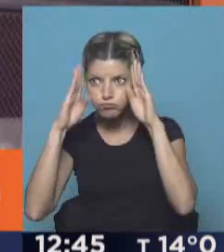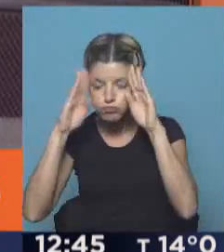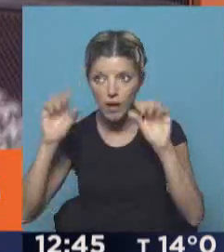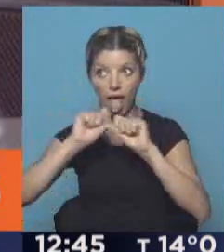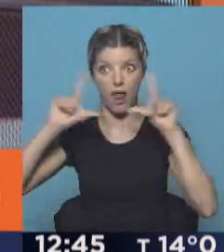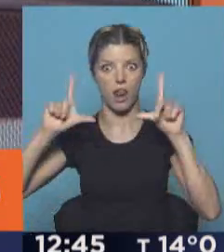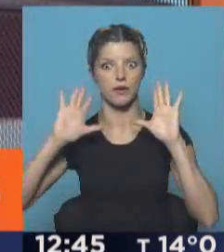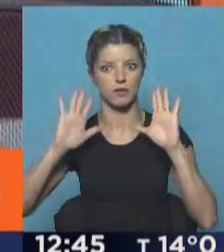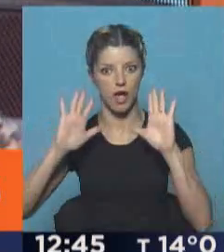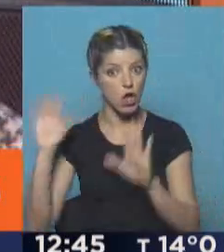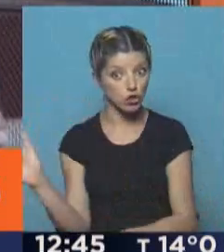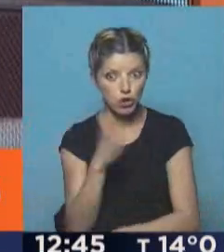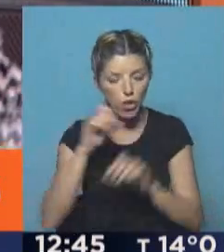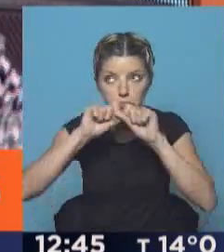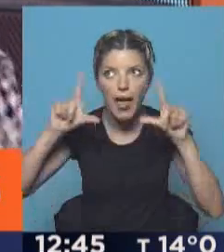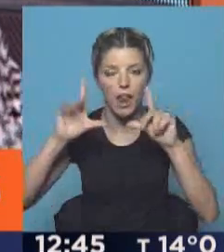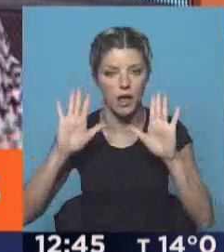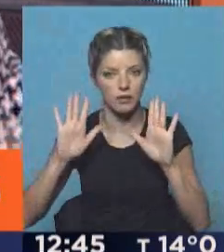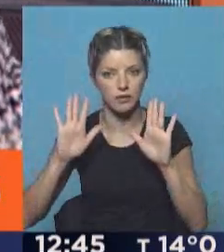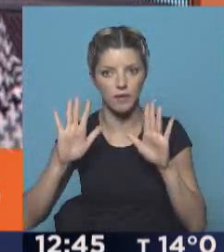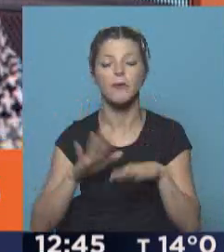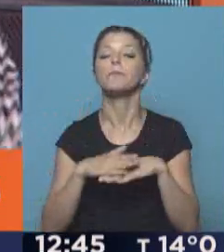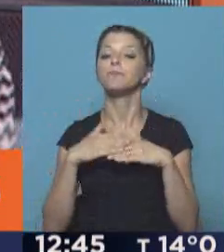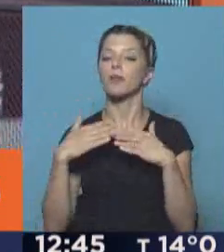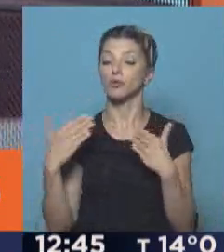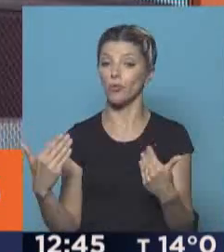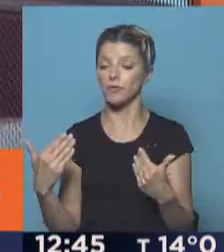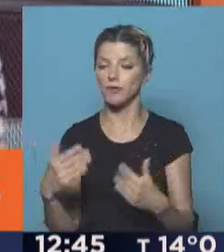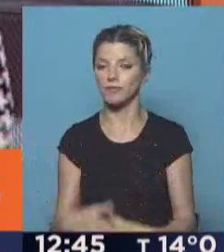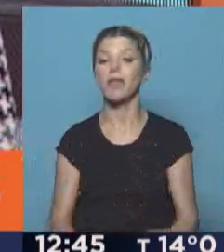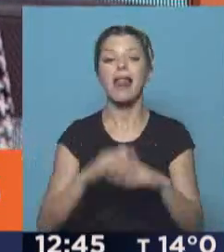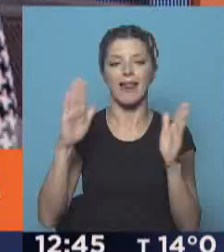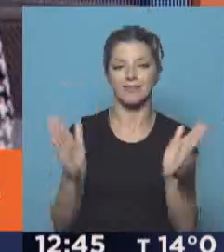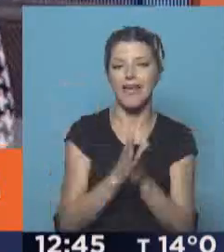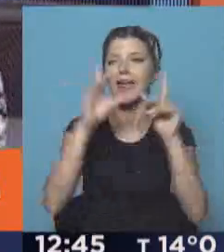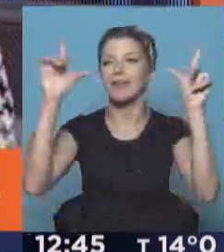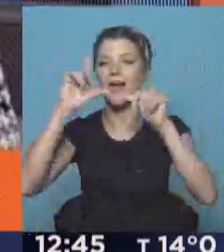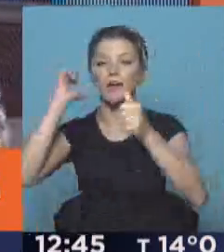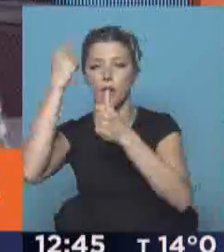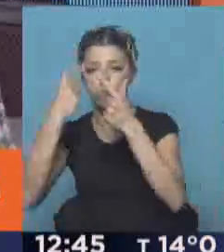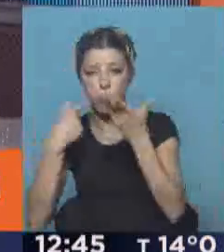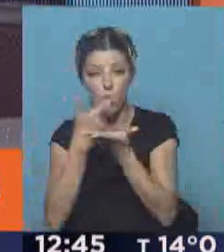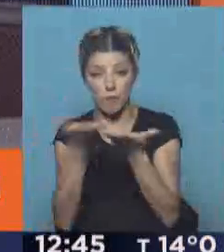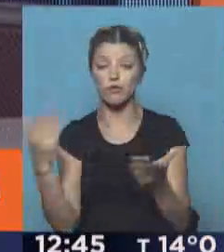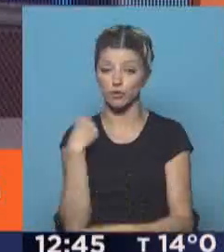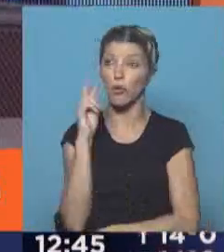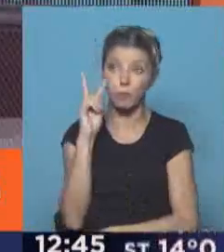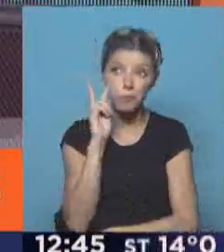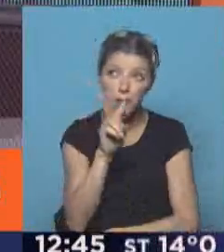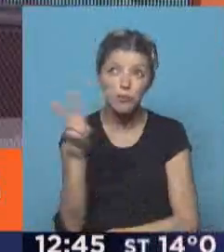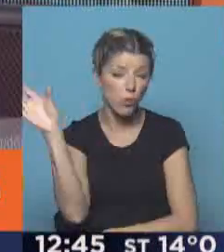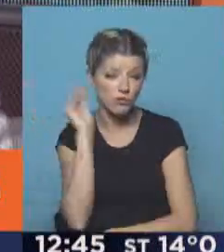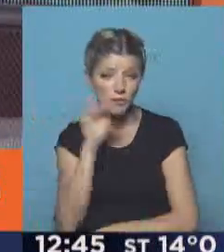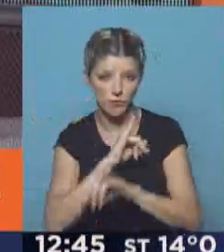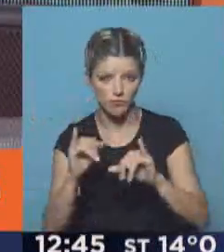todos estamos alertas, digamos. Entonces, lo que hacen los medios y lo que recibimos en términos de información, porque lo que está diciendo Jorge